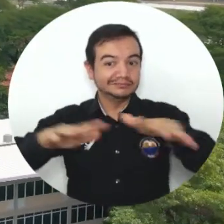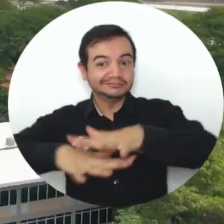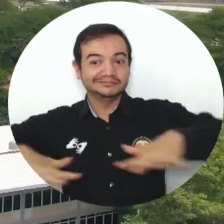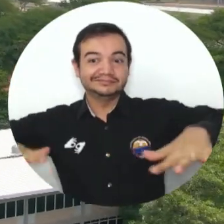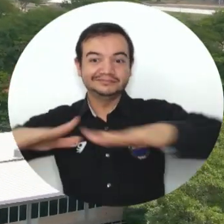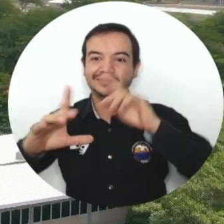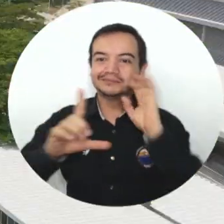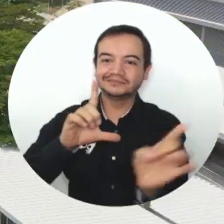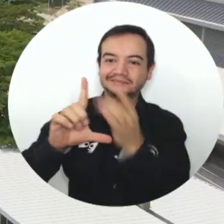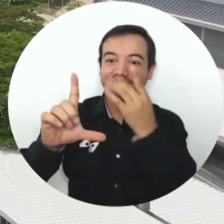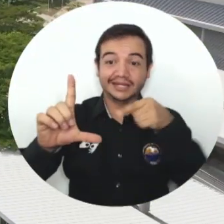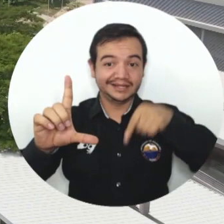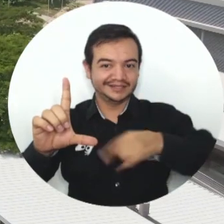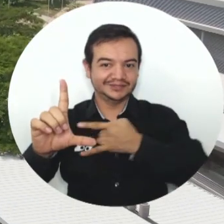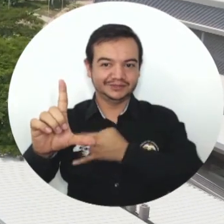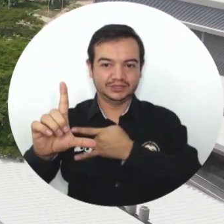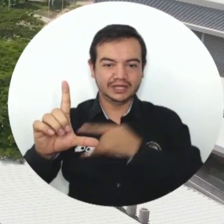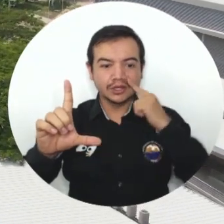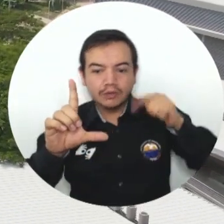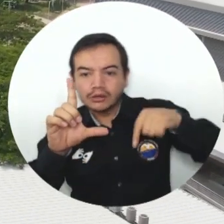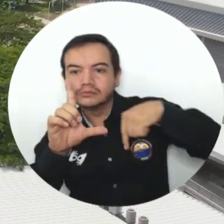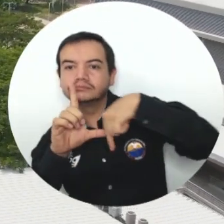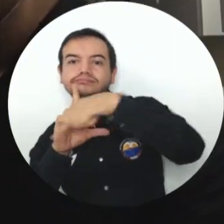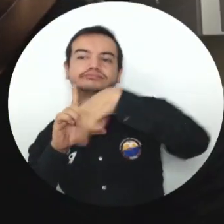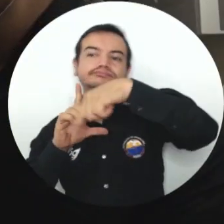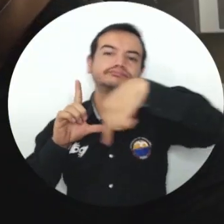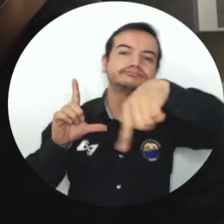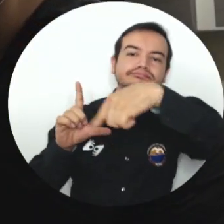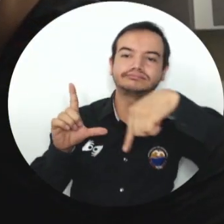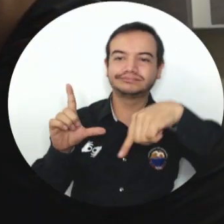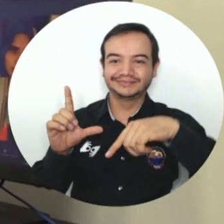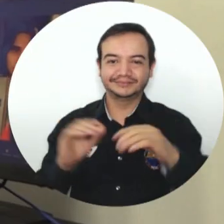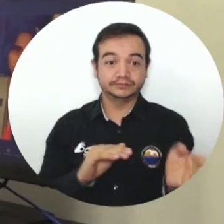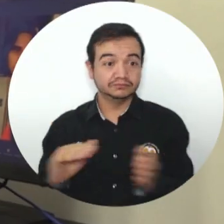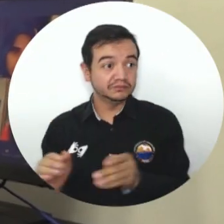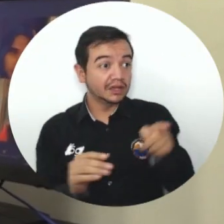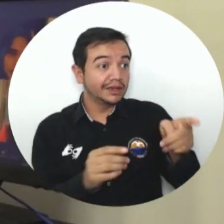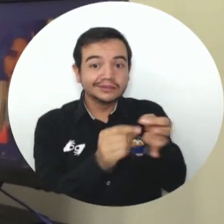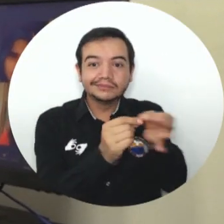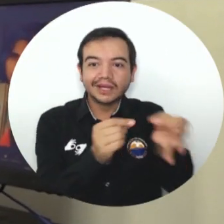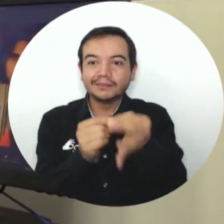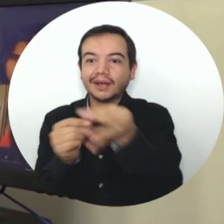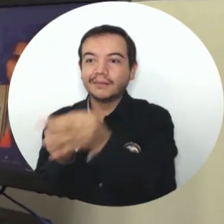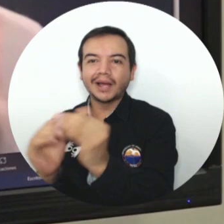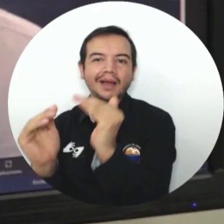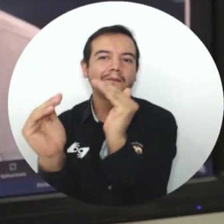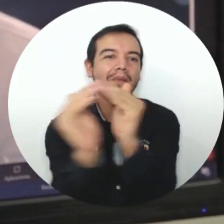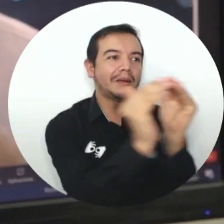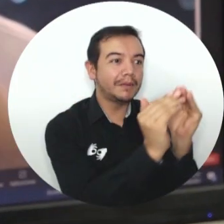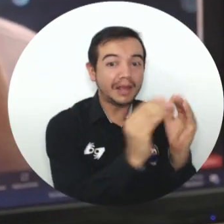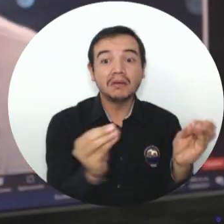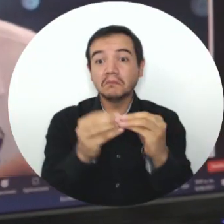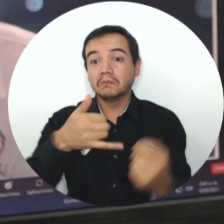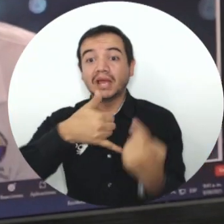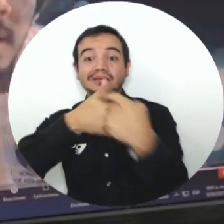universidad y estamos haciendo un recorrido digital. Desde sus casas, ubicadas en distintos municipios del departamento y el país,